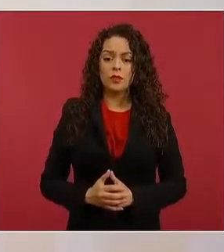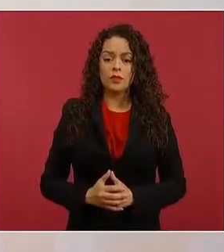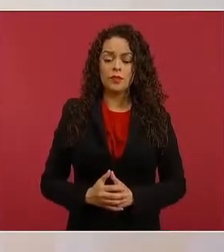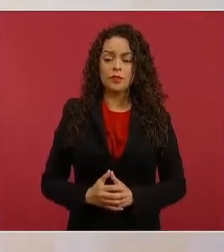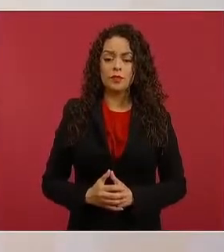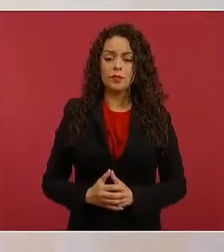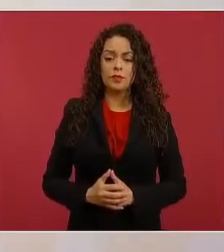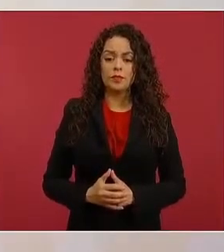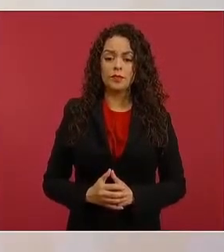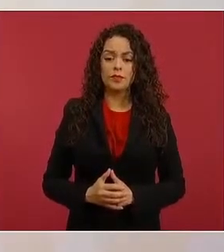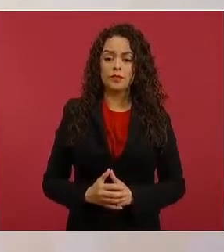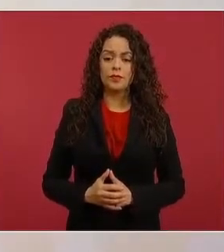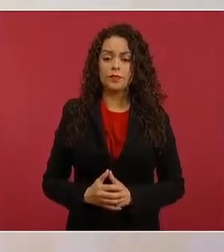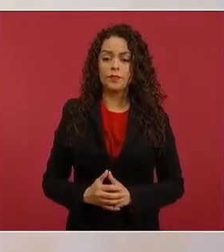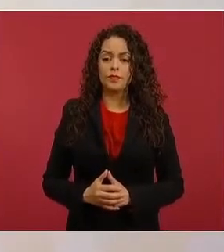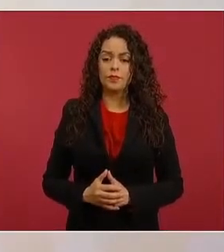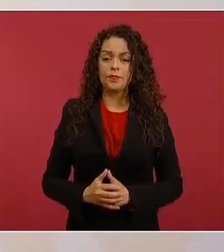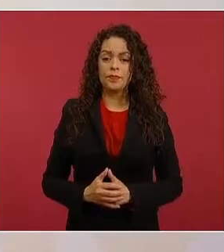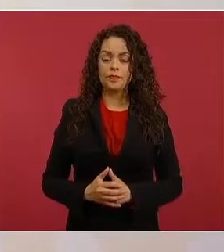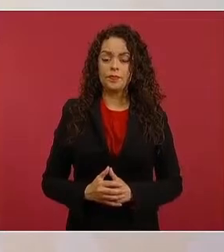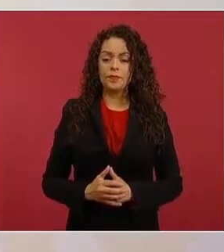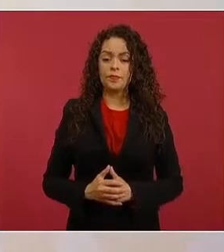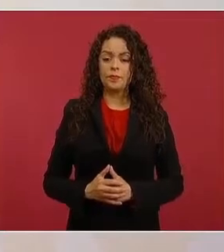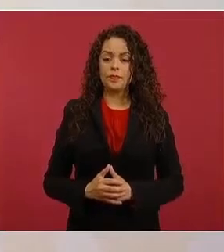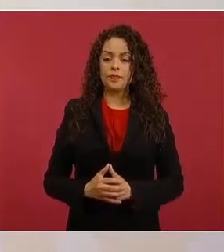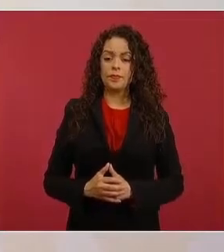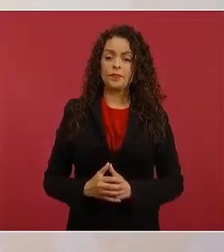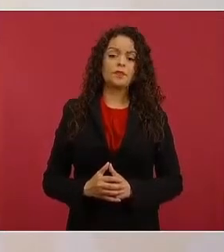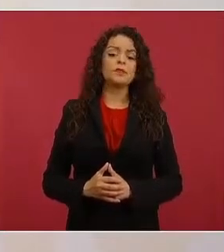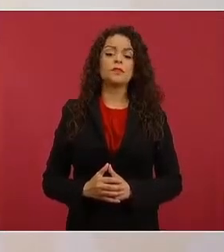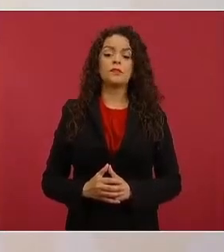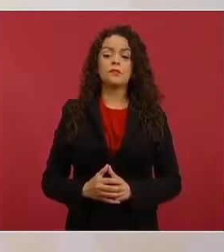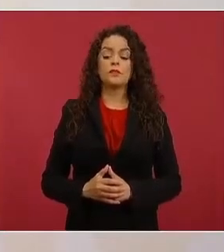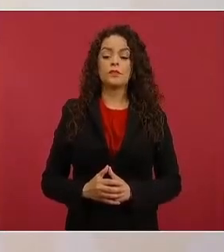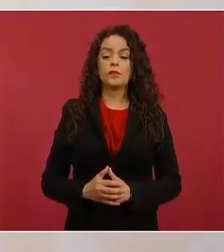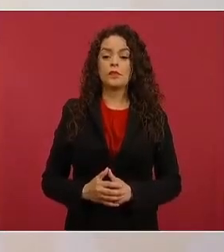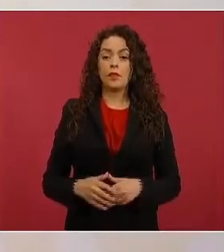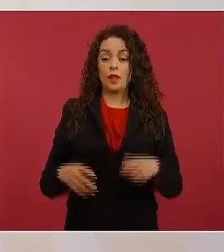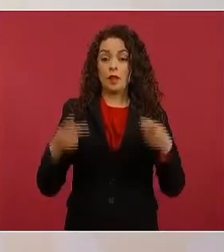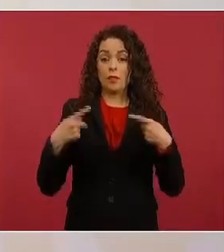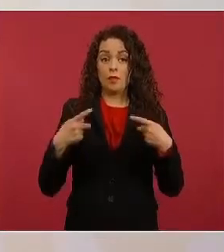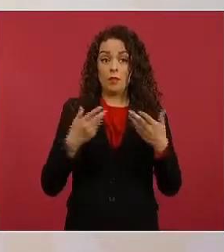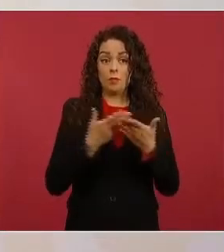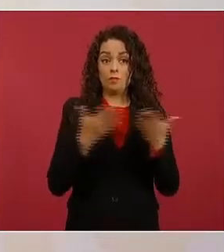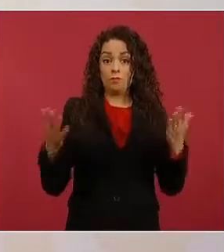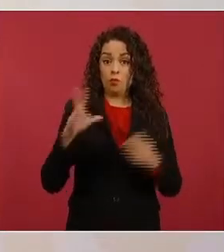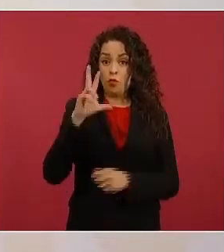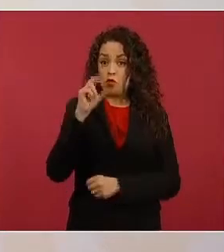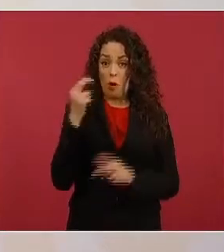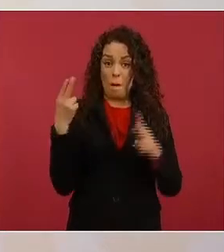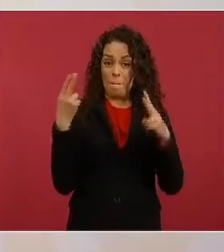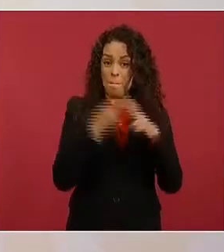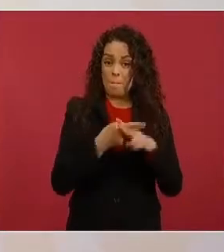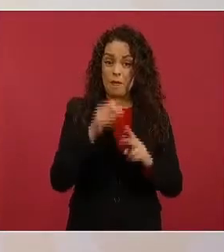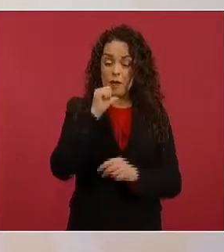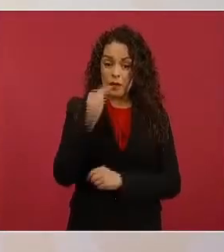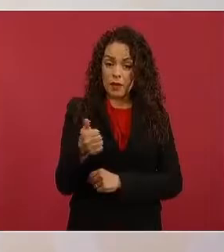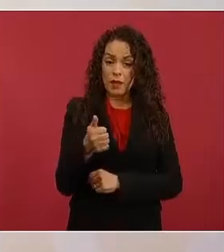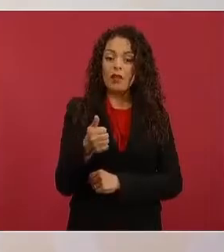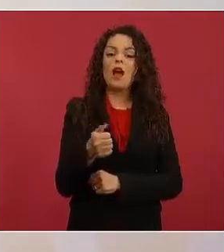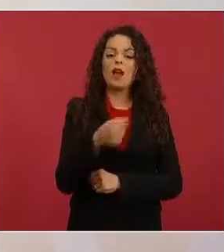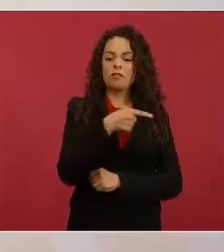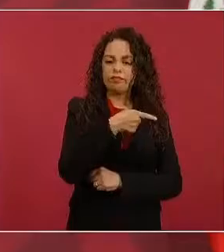a los dirigentes que no asesinaron los enviaron, lo hablábamos